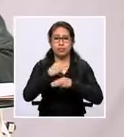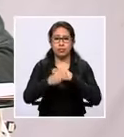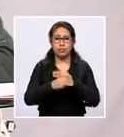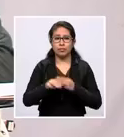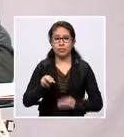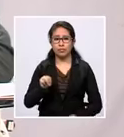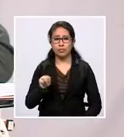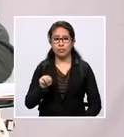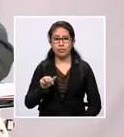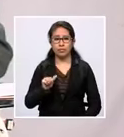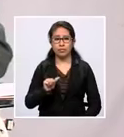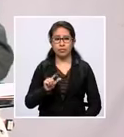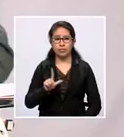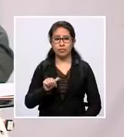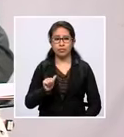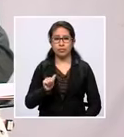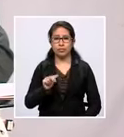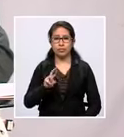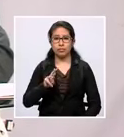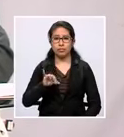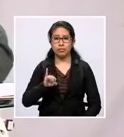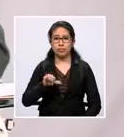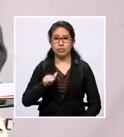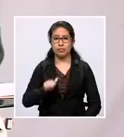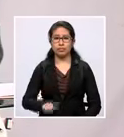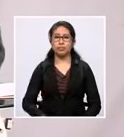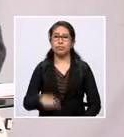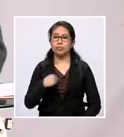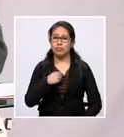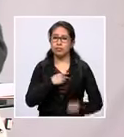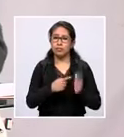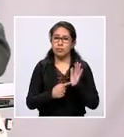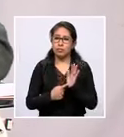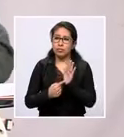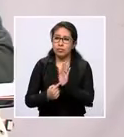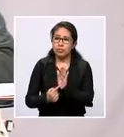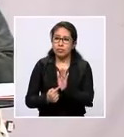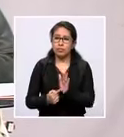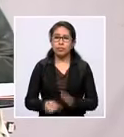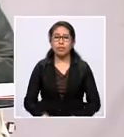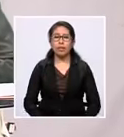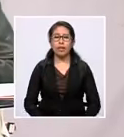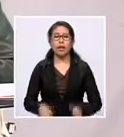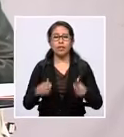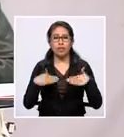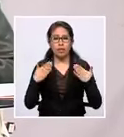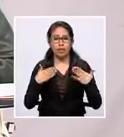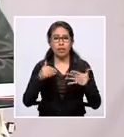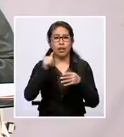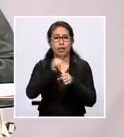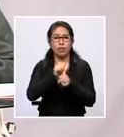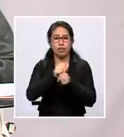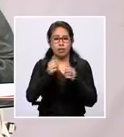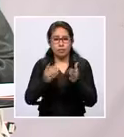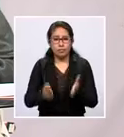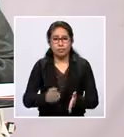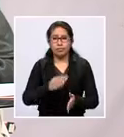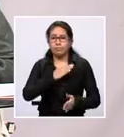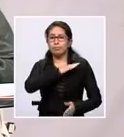y hemos enviado una nota de felicitación a aquellos trabajadores esforzados